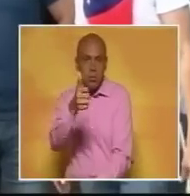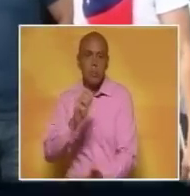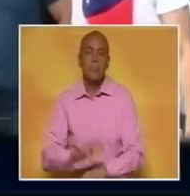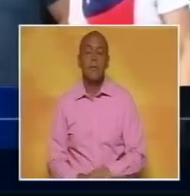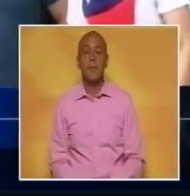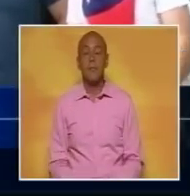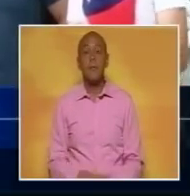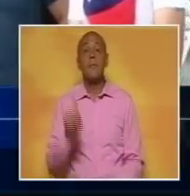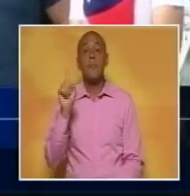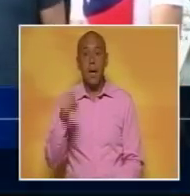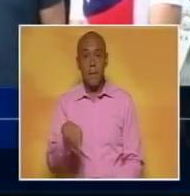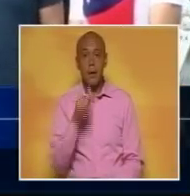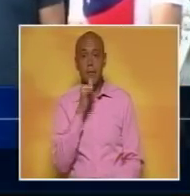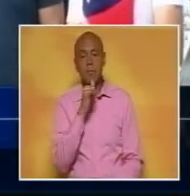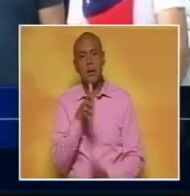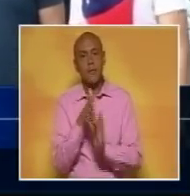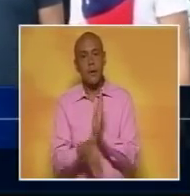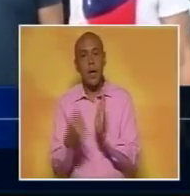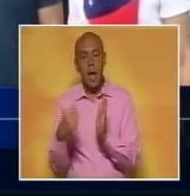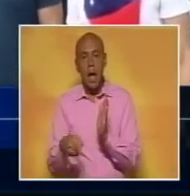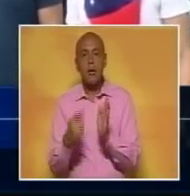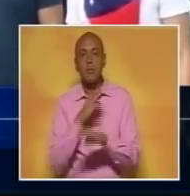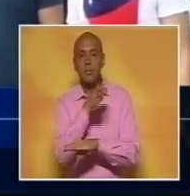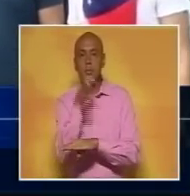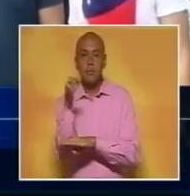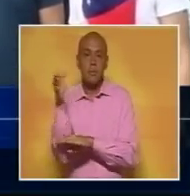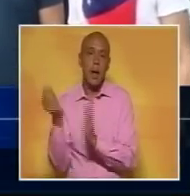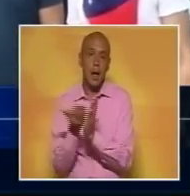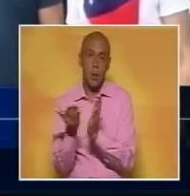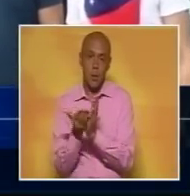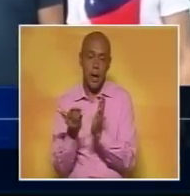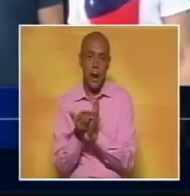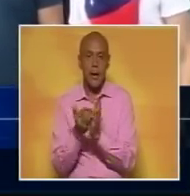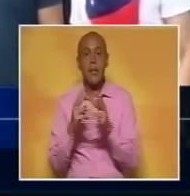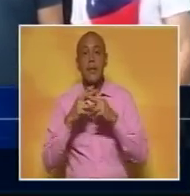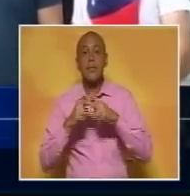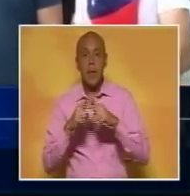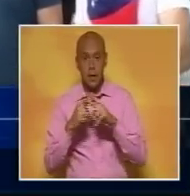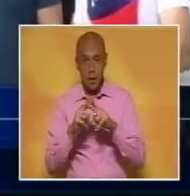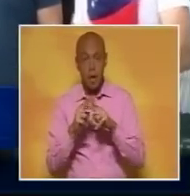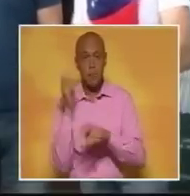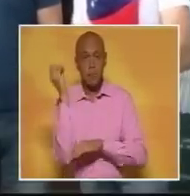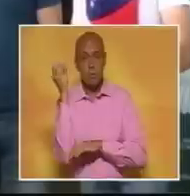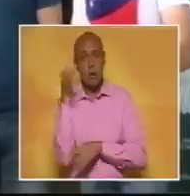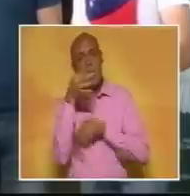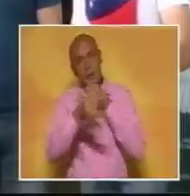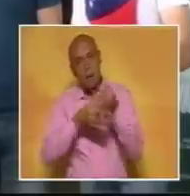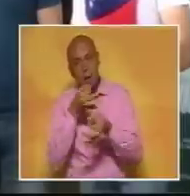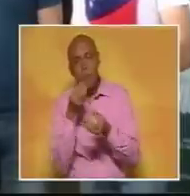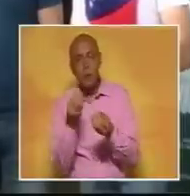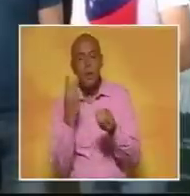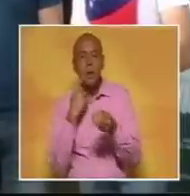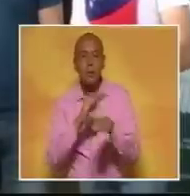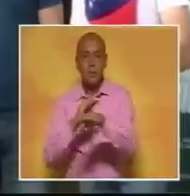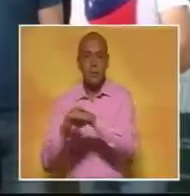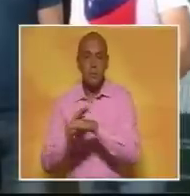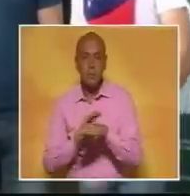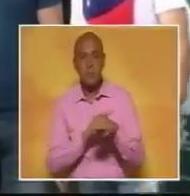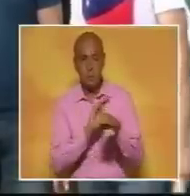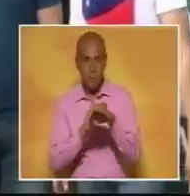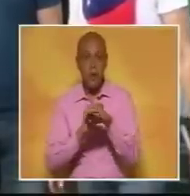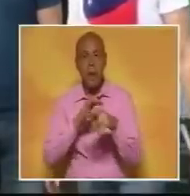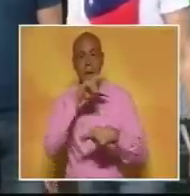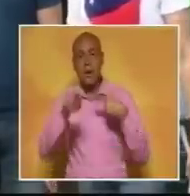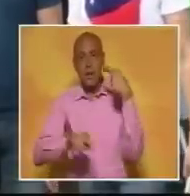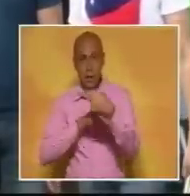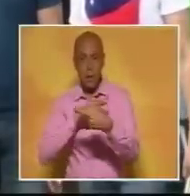informaron que llevarán charlas educativas a los diferentes planteles de la región, esto con el objetivo de incentivar el proceso de reciclaje en la